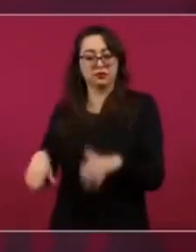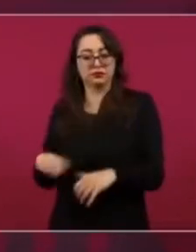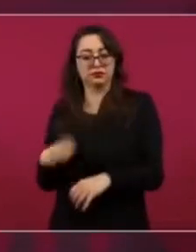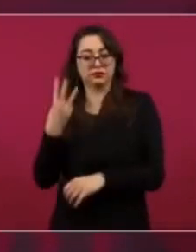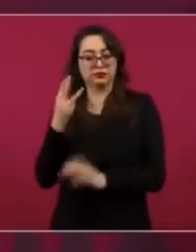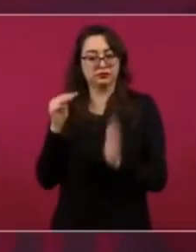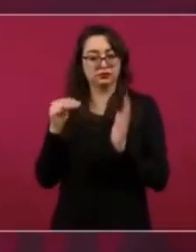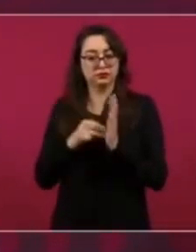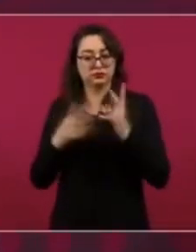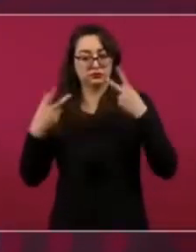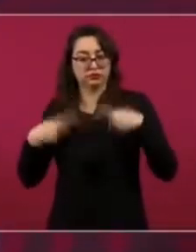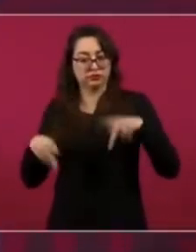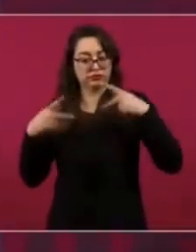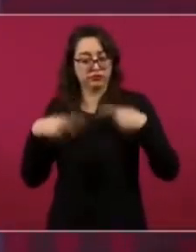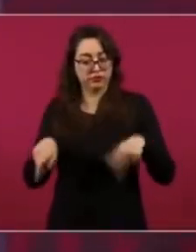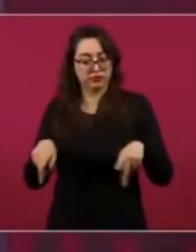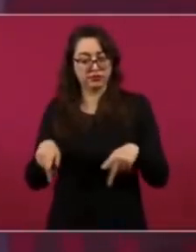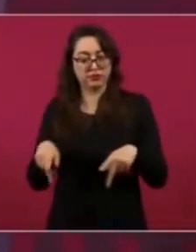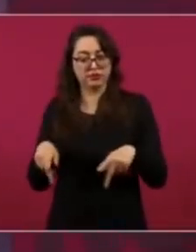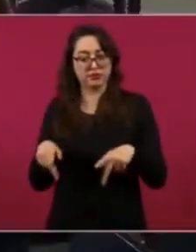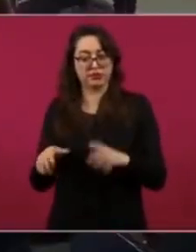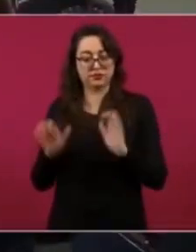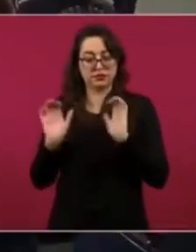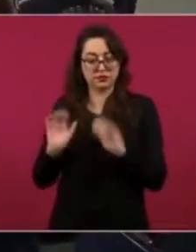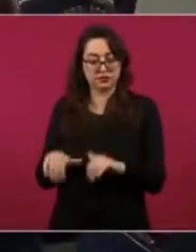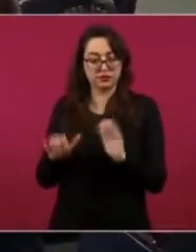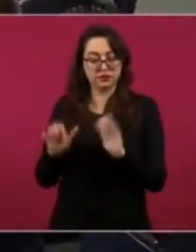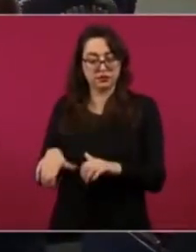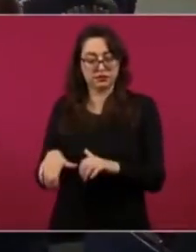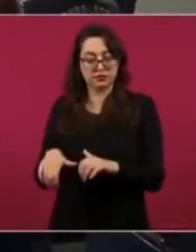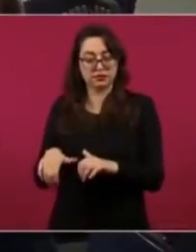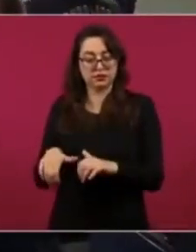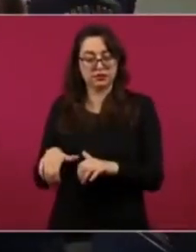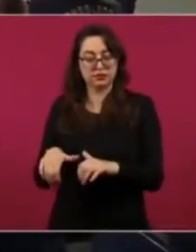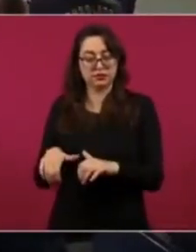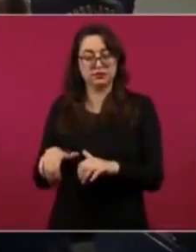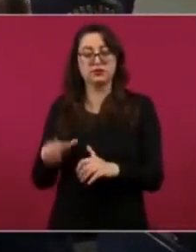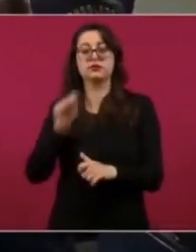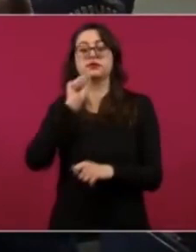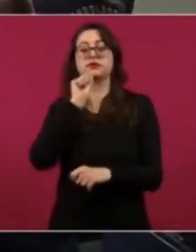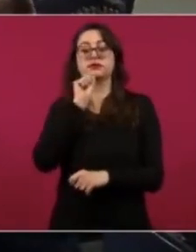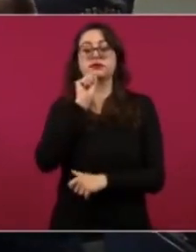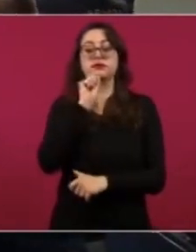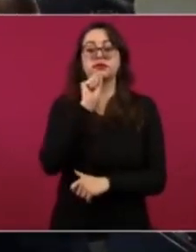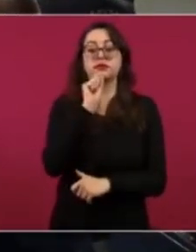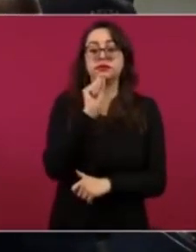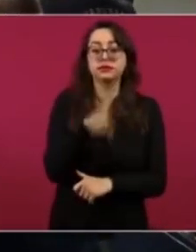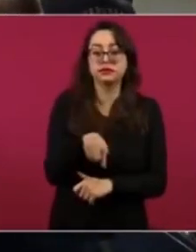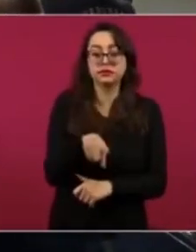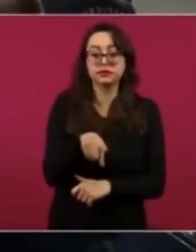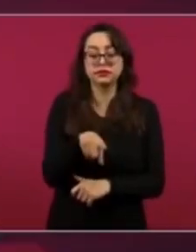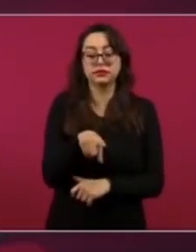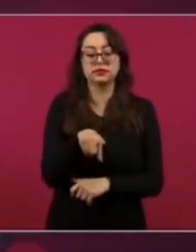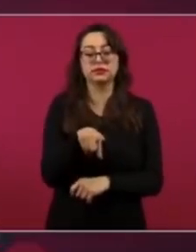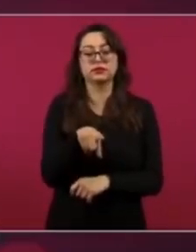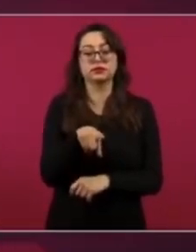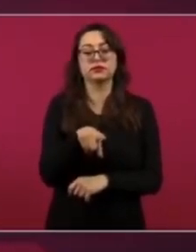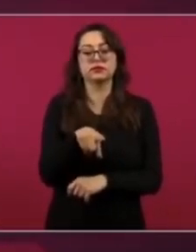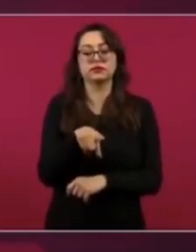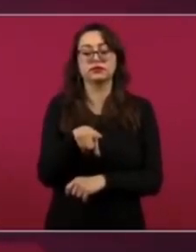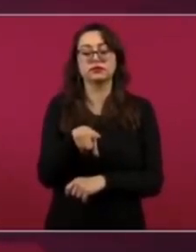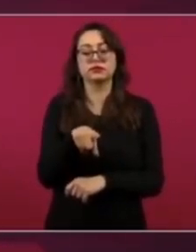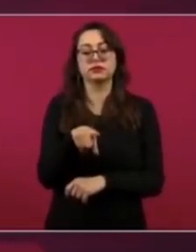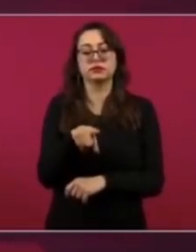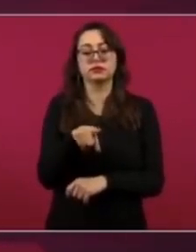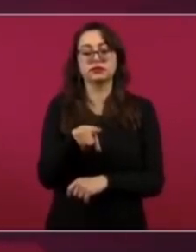2.500, 3.000 empleos directos. Bueno, también para que estos trabajadores